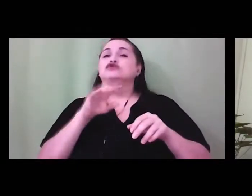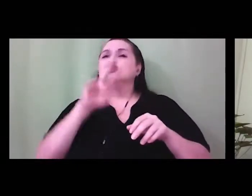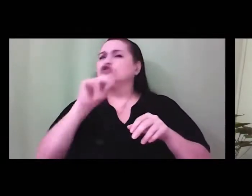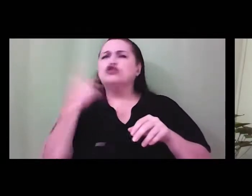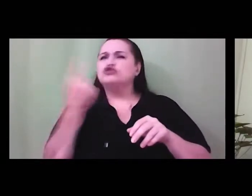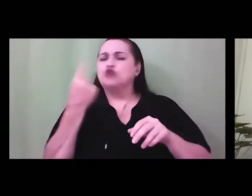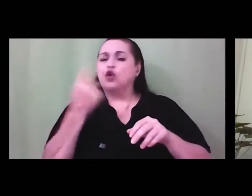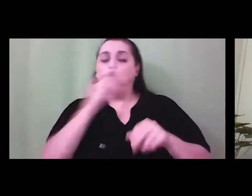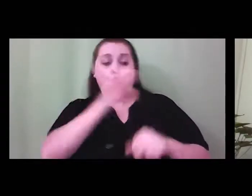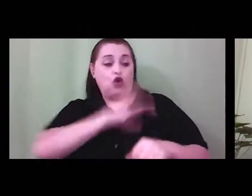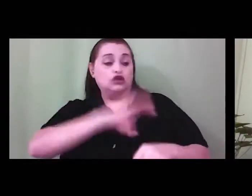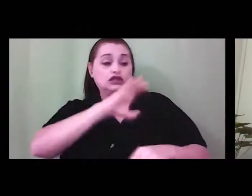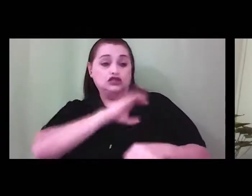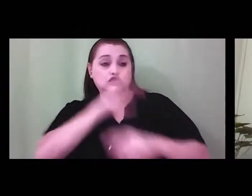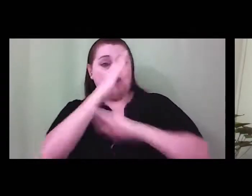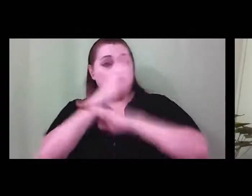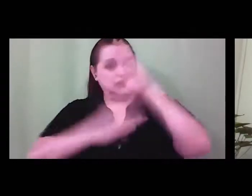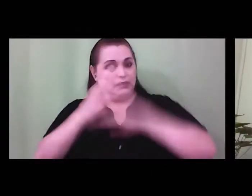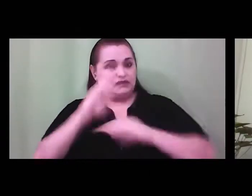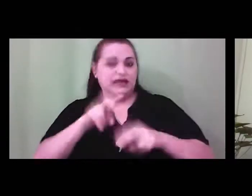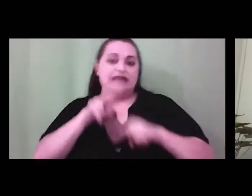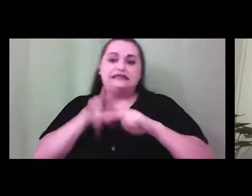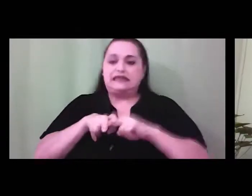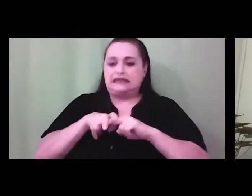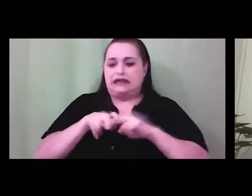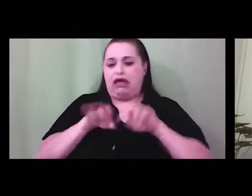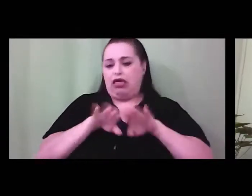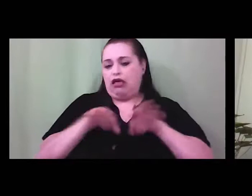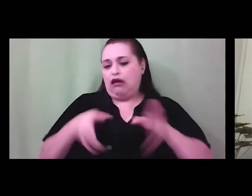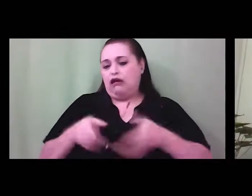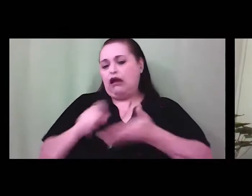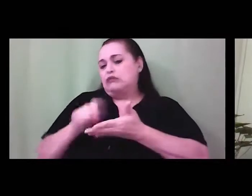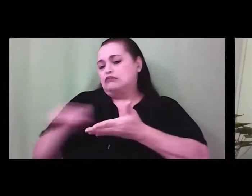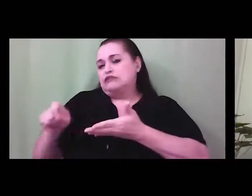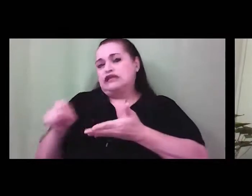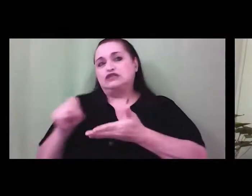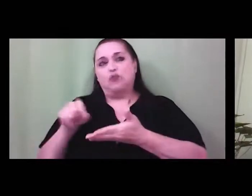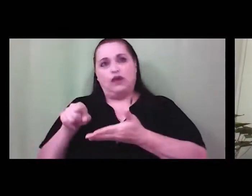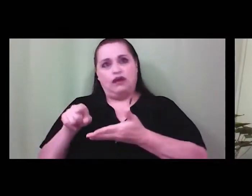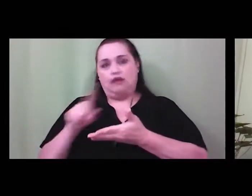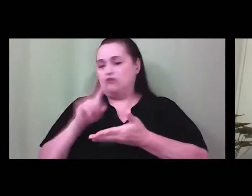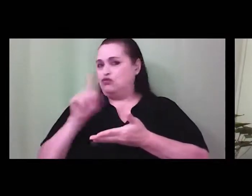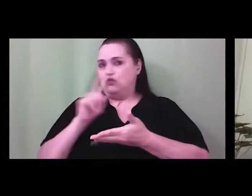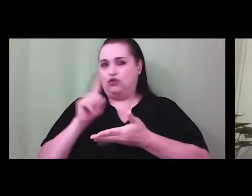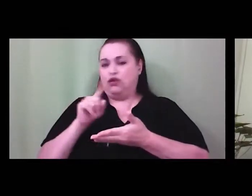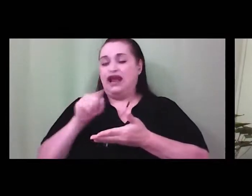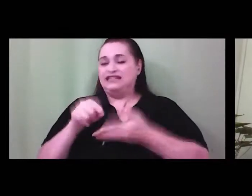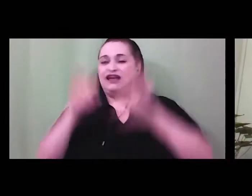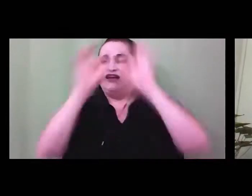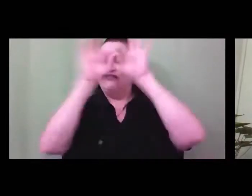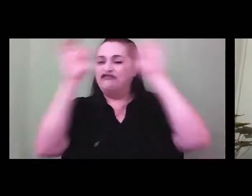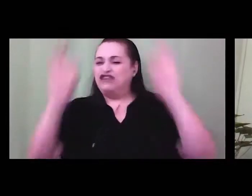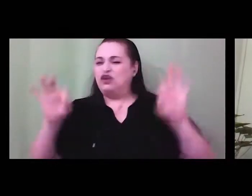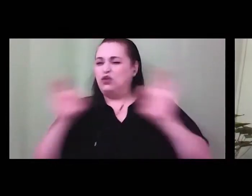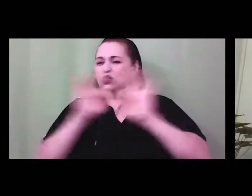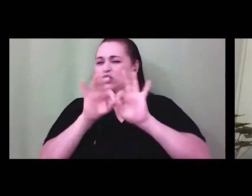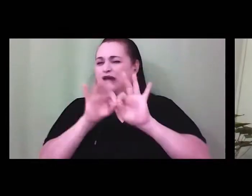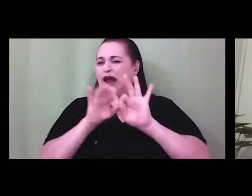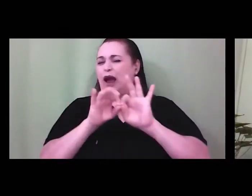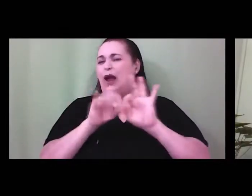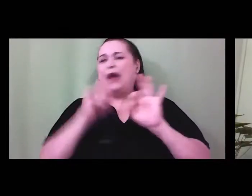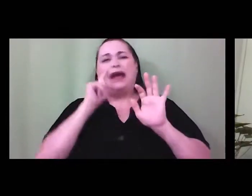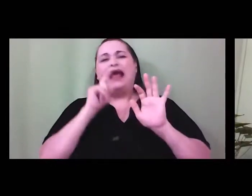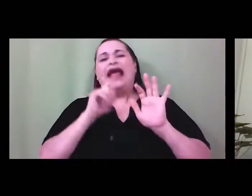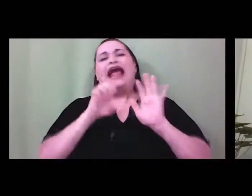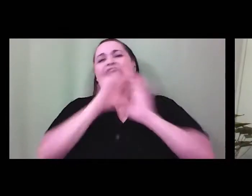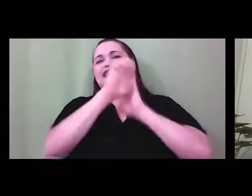en condición de discapacidad sentada en un pupitre en una escuela. Esa es una figura prototipo o